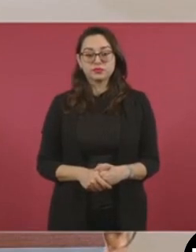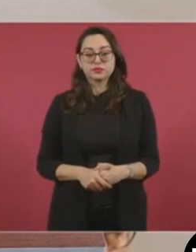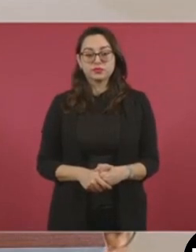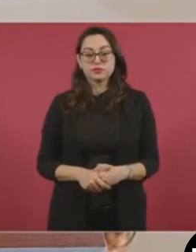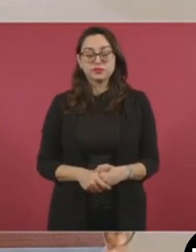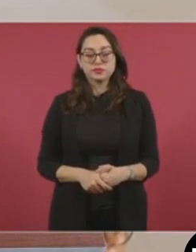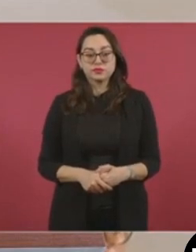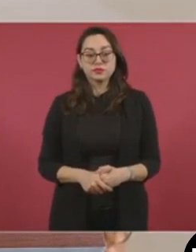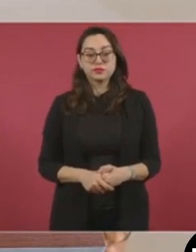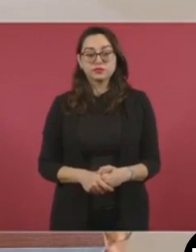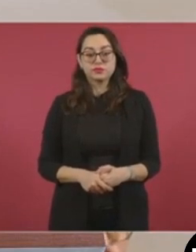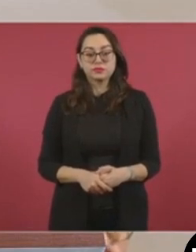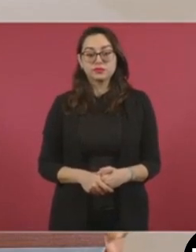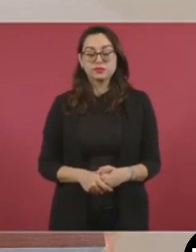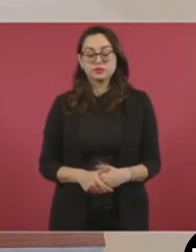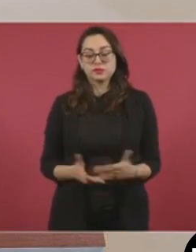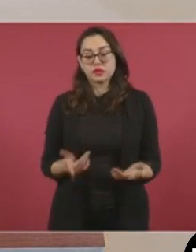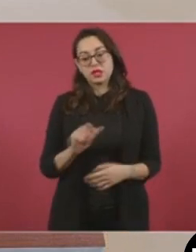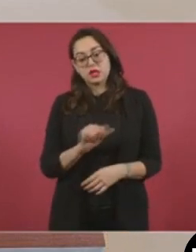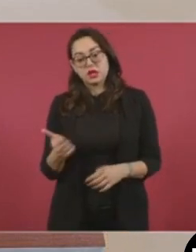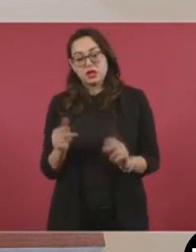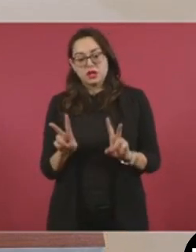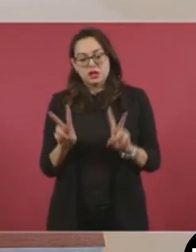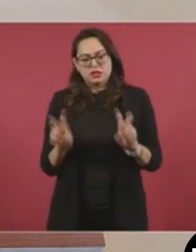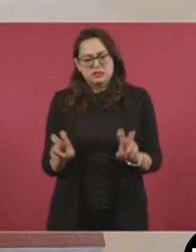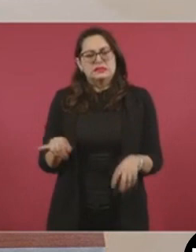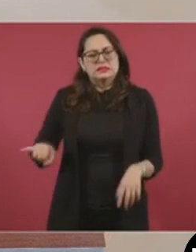este asunto del lamentable